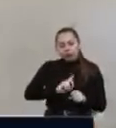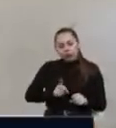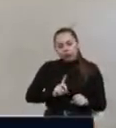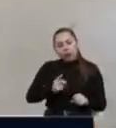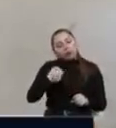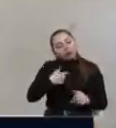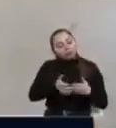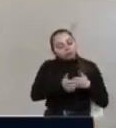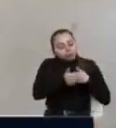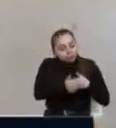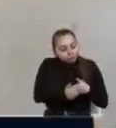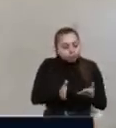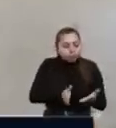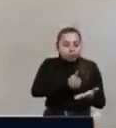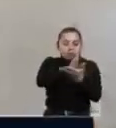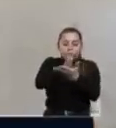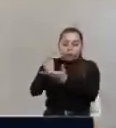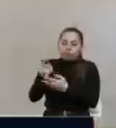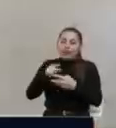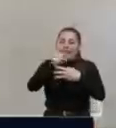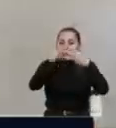en tres